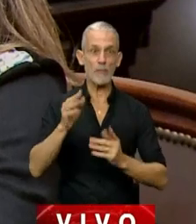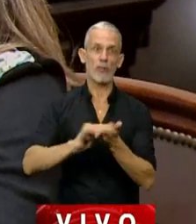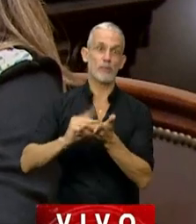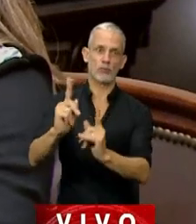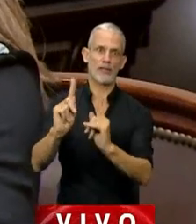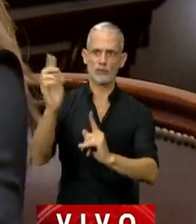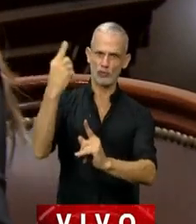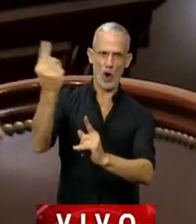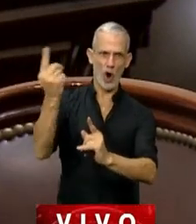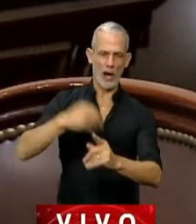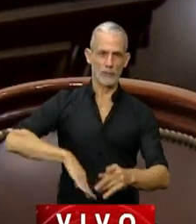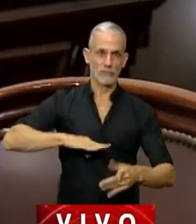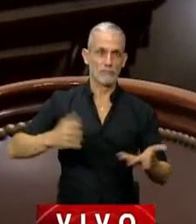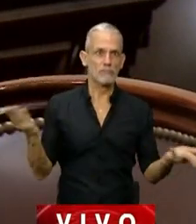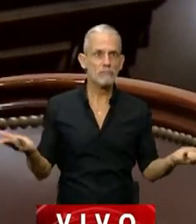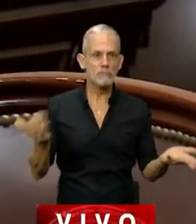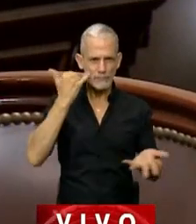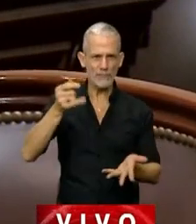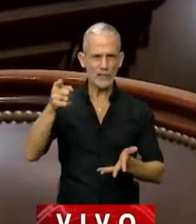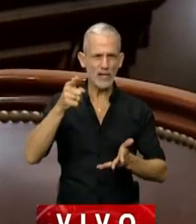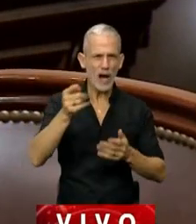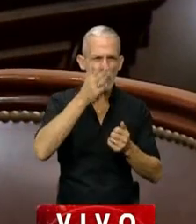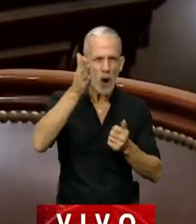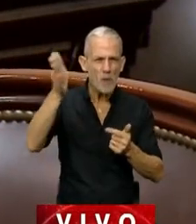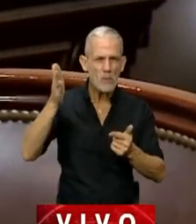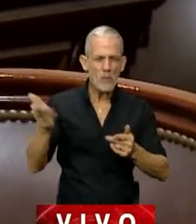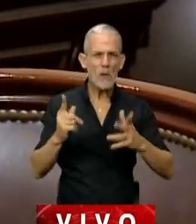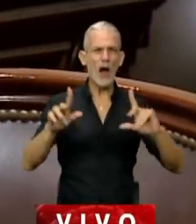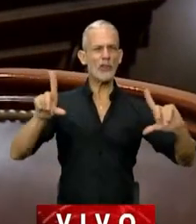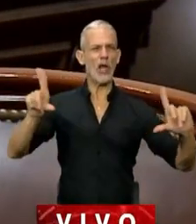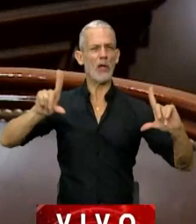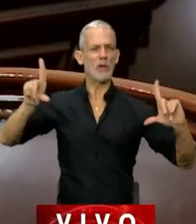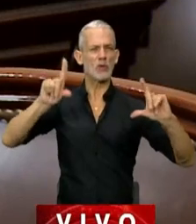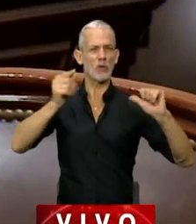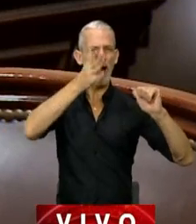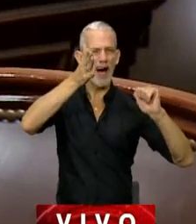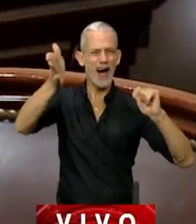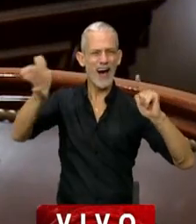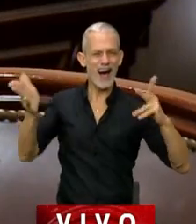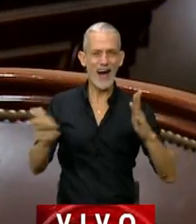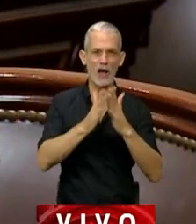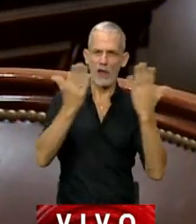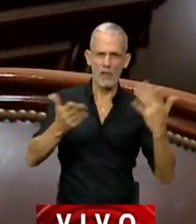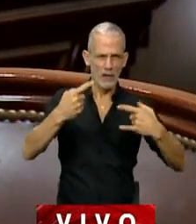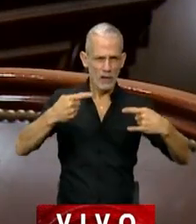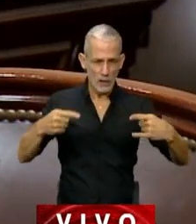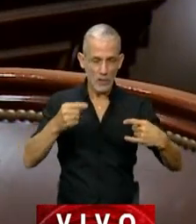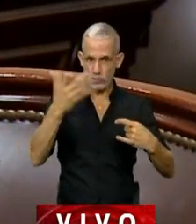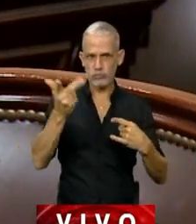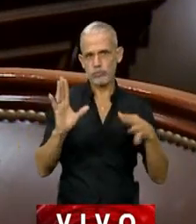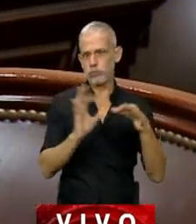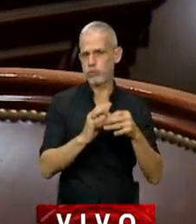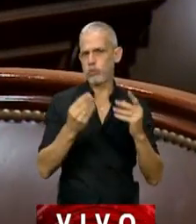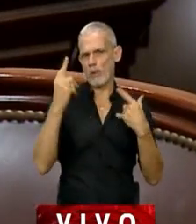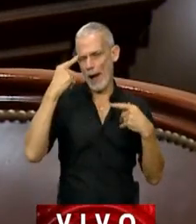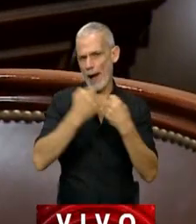la diputada, que además se ha encargado de recorrer estudios televisivos, medios